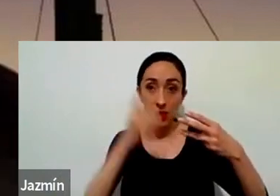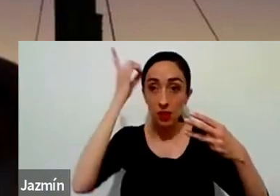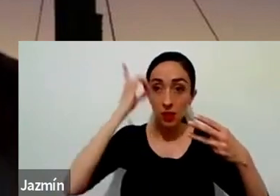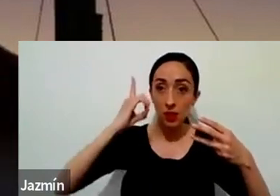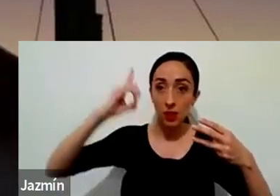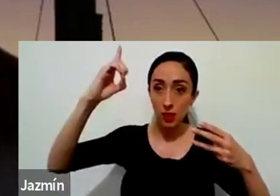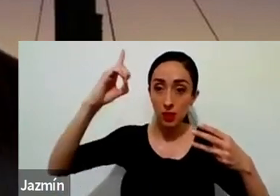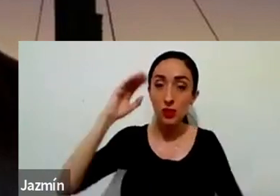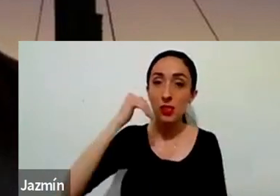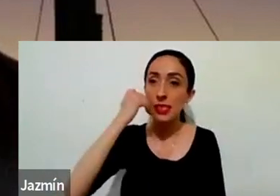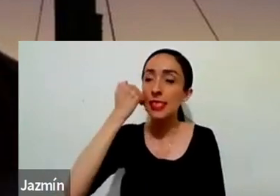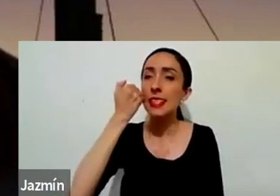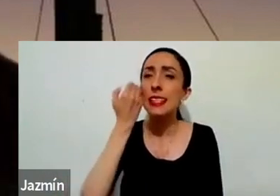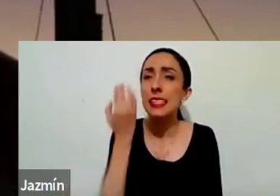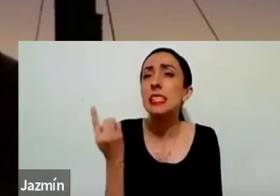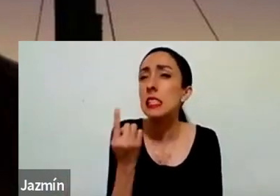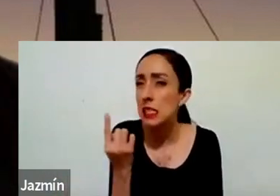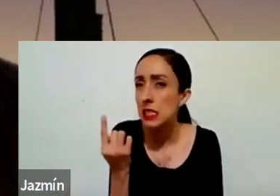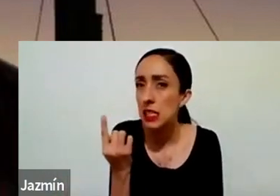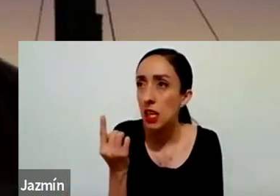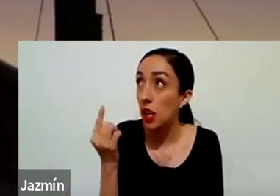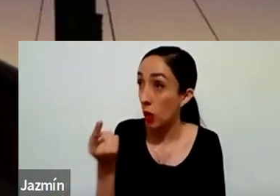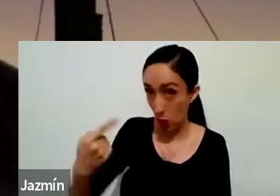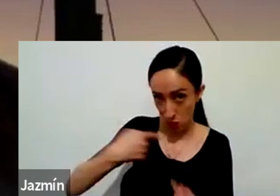personal conmigo y contigo.